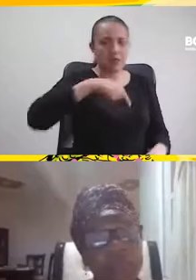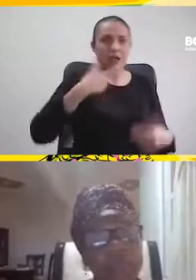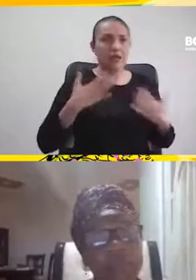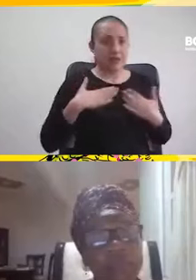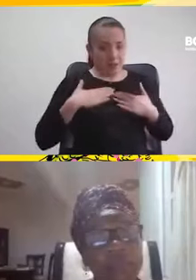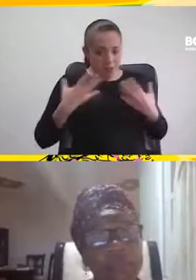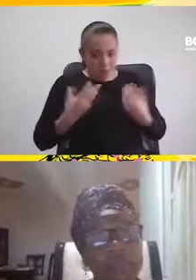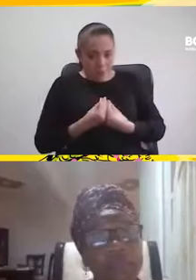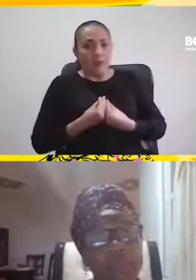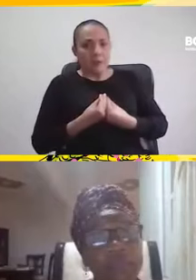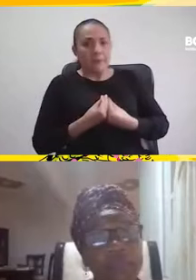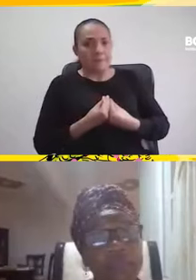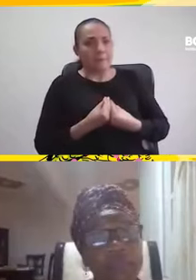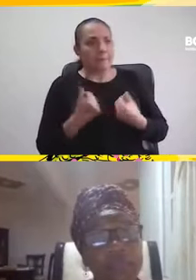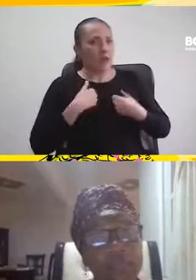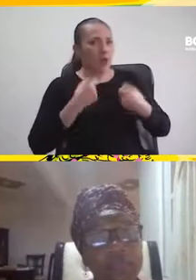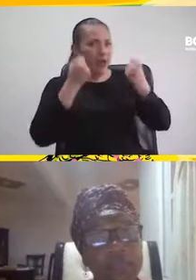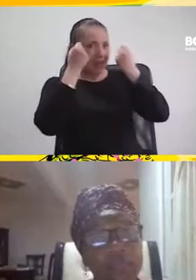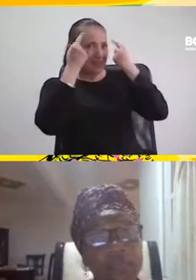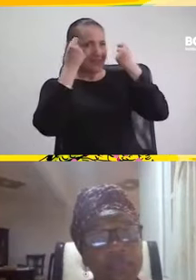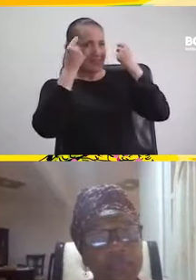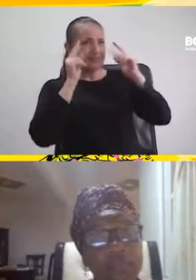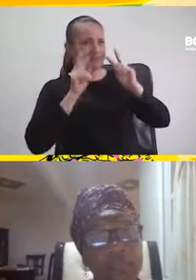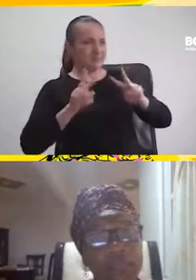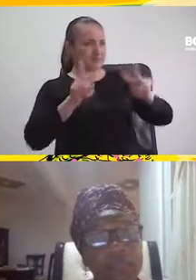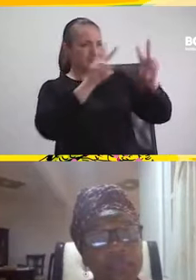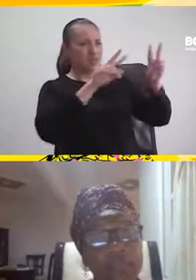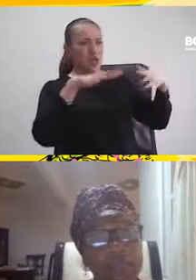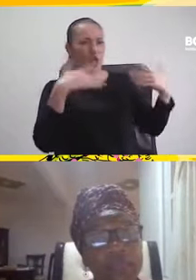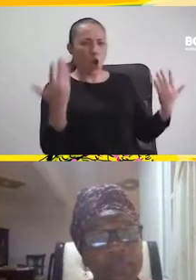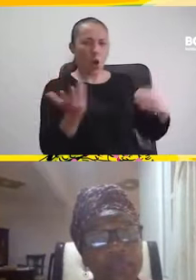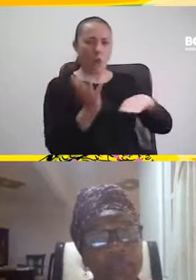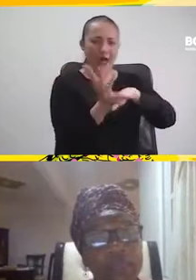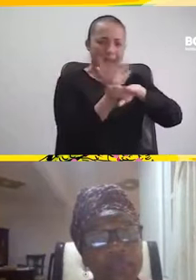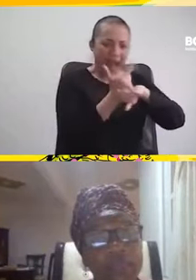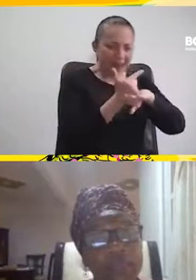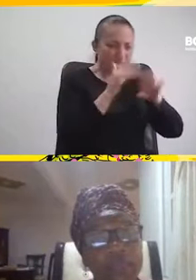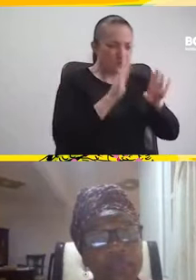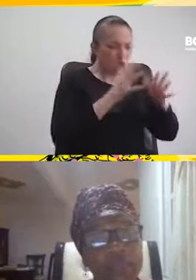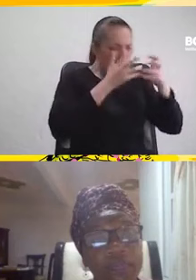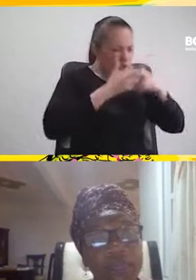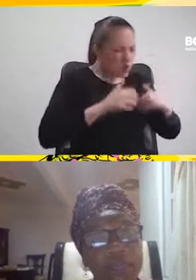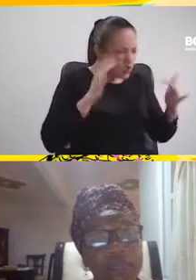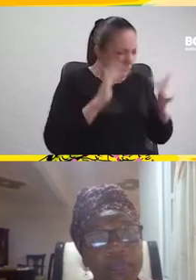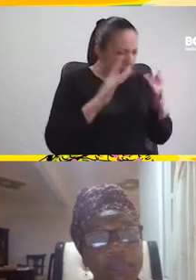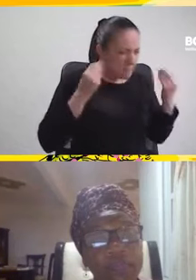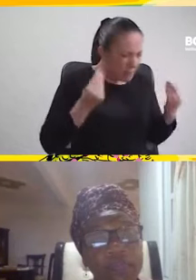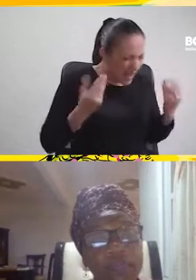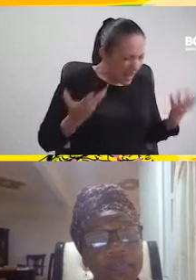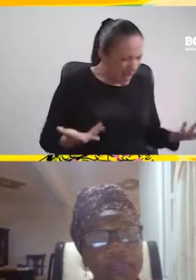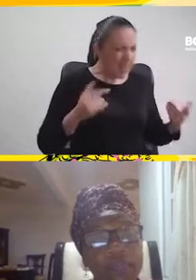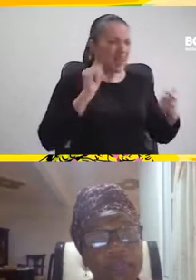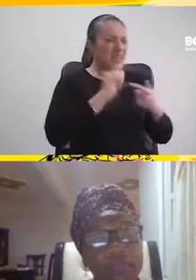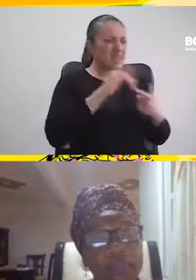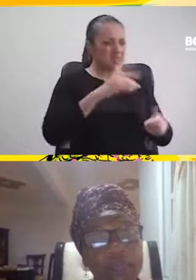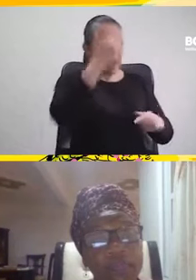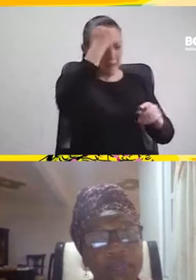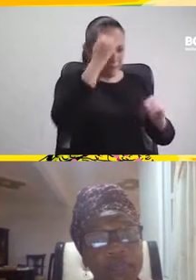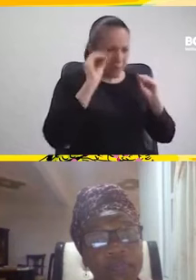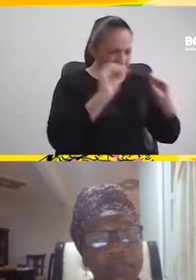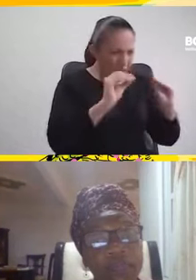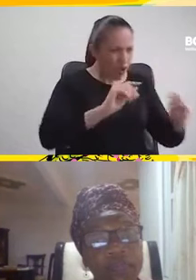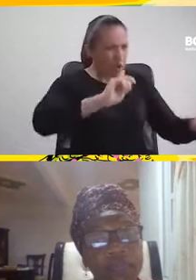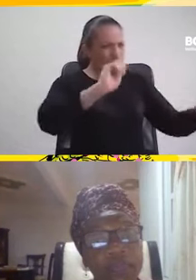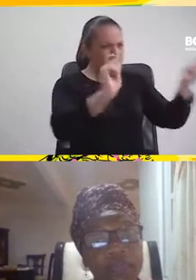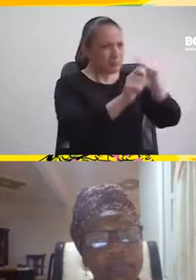de que podemos comprender un poco más la función del arte, la función de la cultura y la pedagogía en la sociedad,